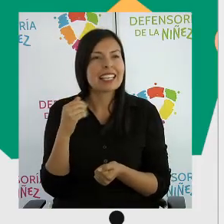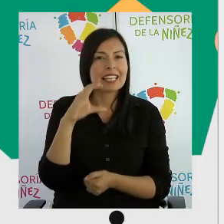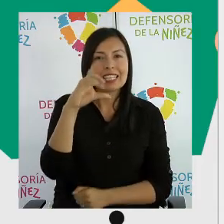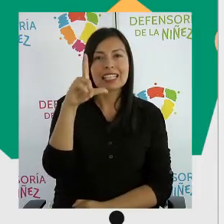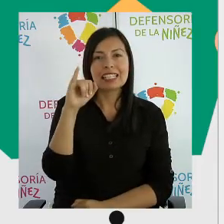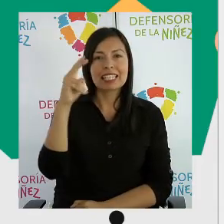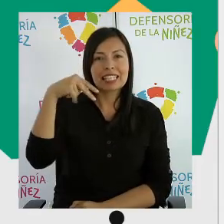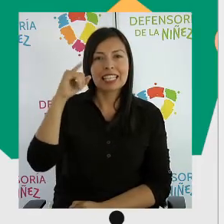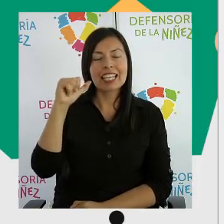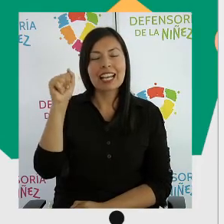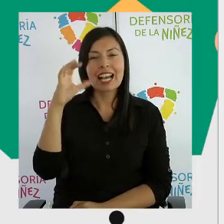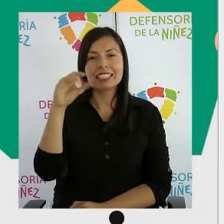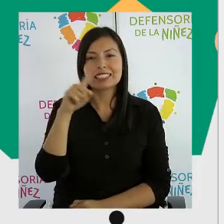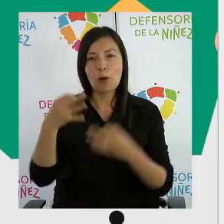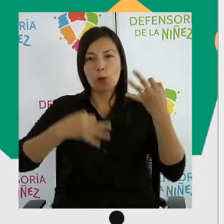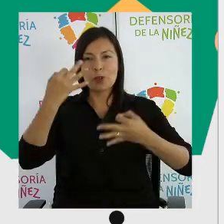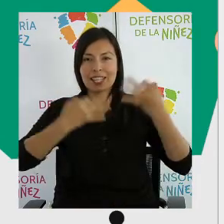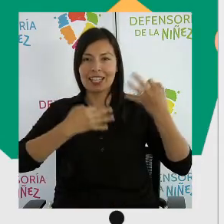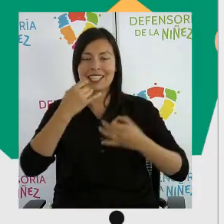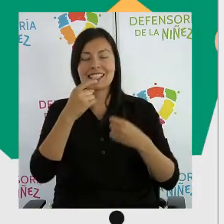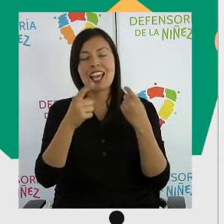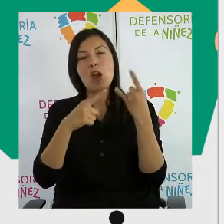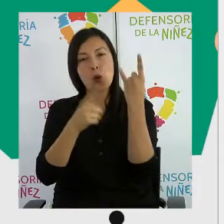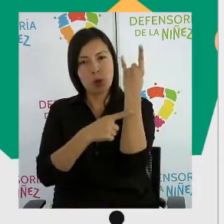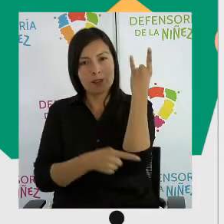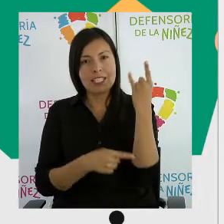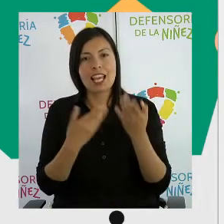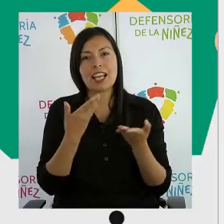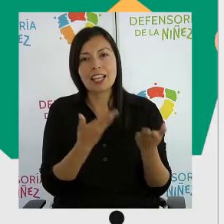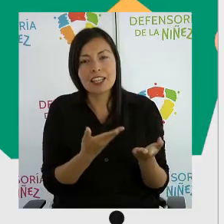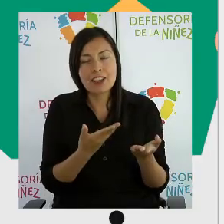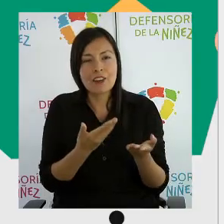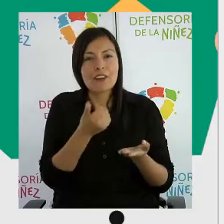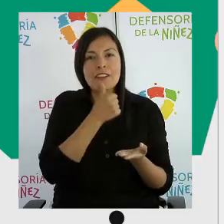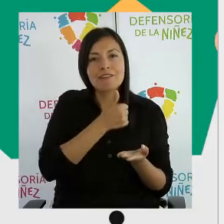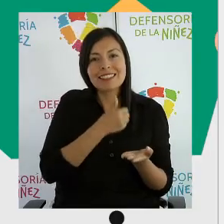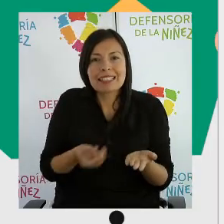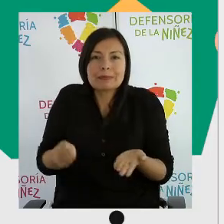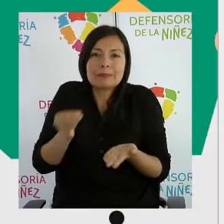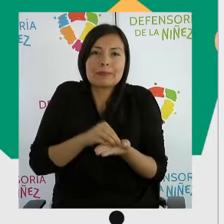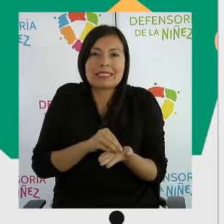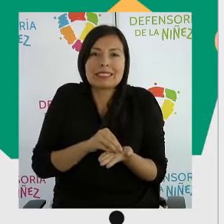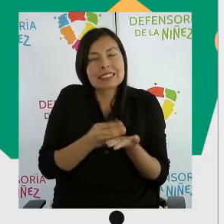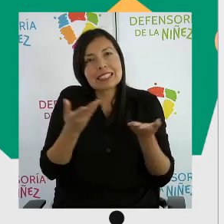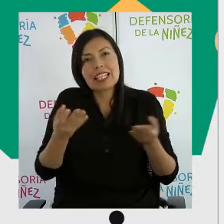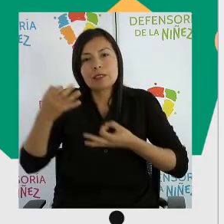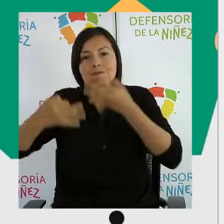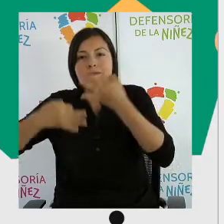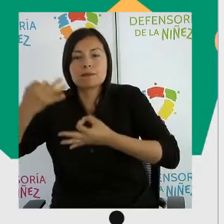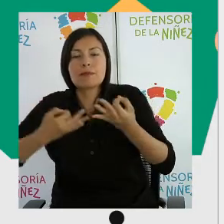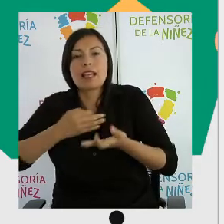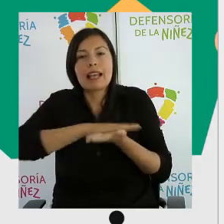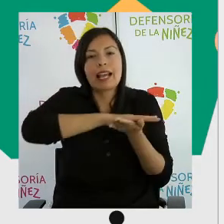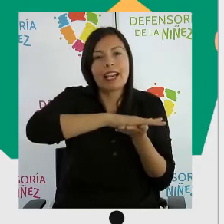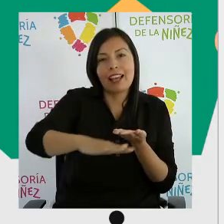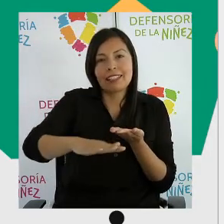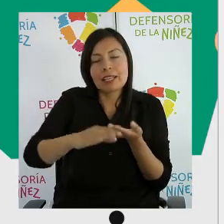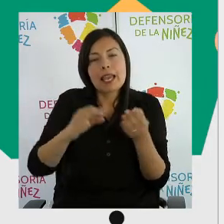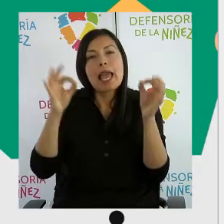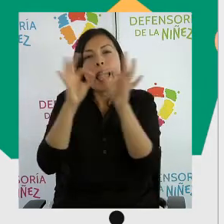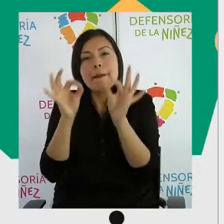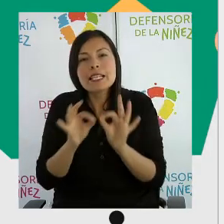jurídicas de universidades. Lo cierto es que no logran satisfacer la representación jurídica universal, gratuita y especializada que niños,